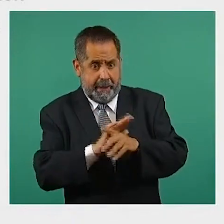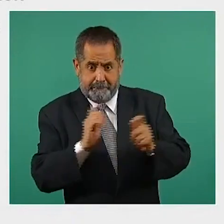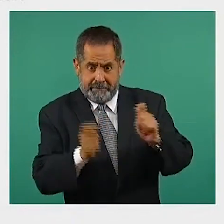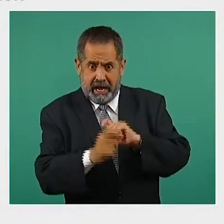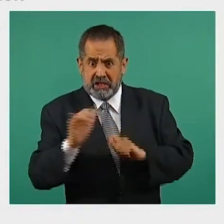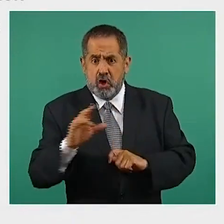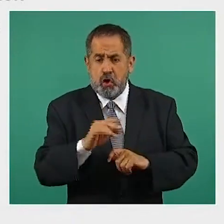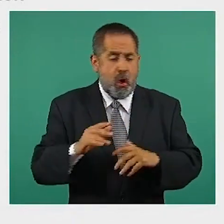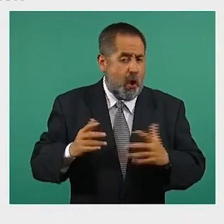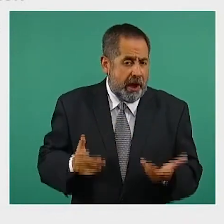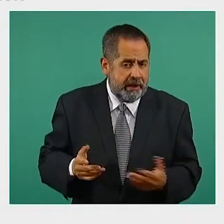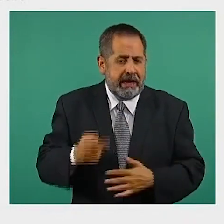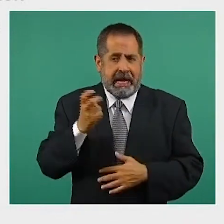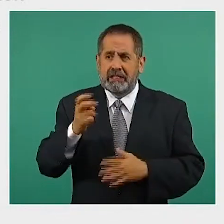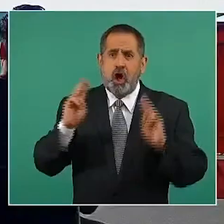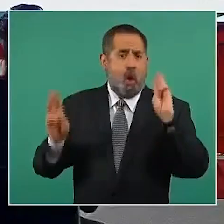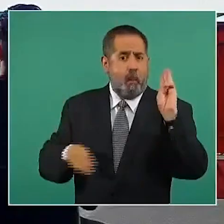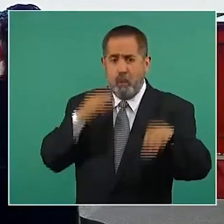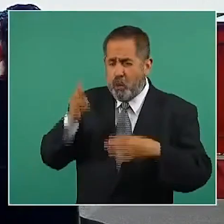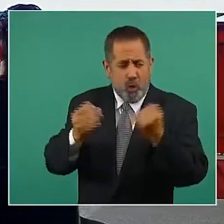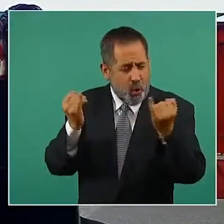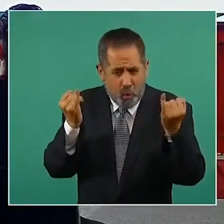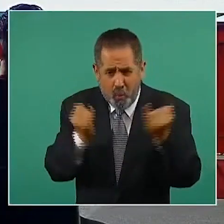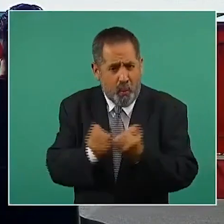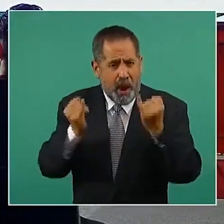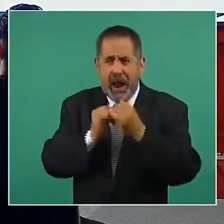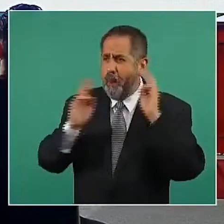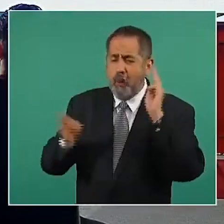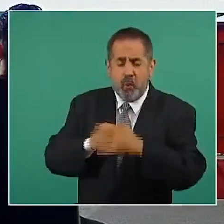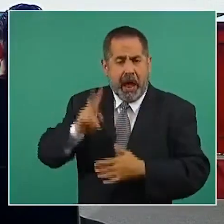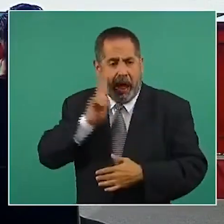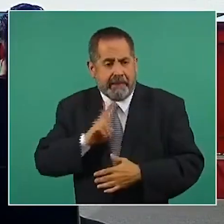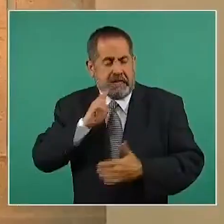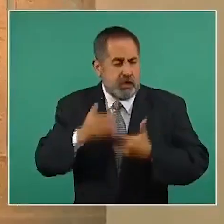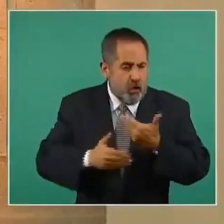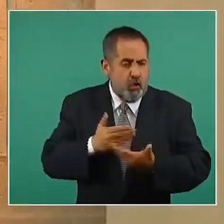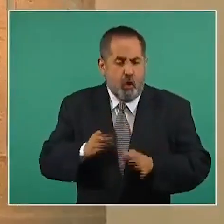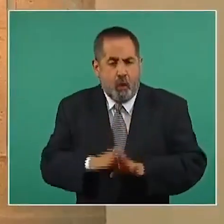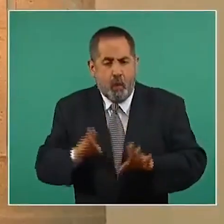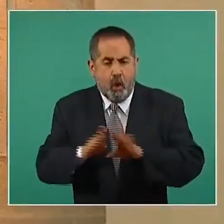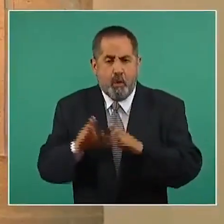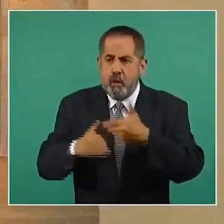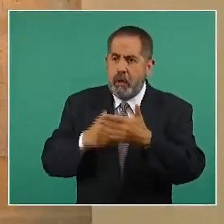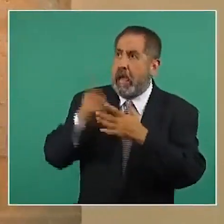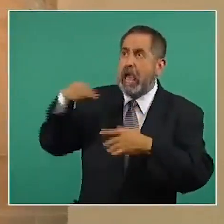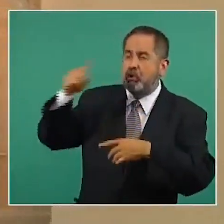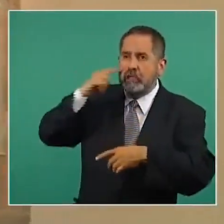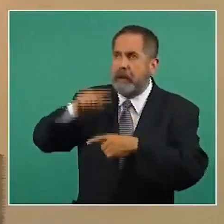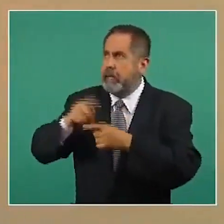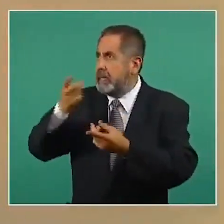no. Y esto además es un esfuerzo global, todos los países lo están haciendo y estamos tomando información de estos sistemas de